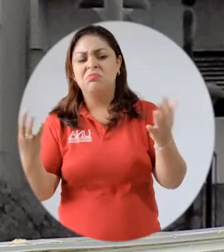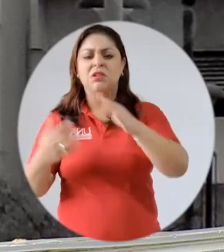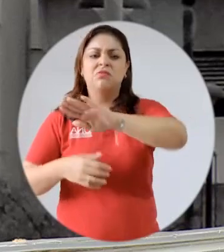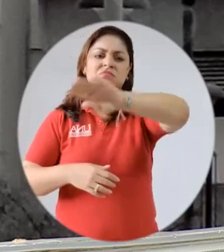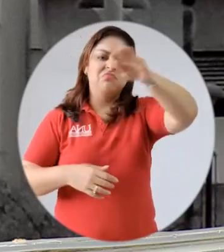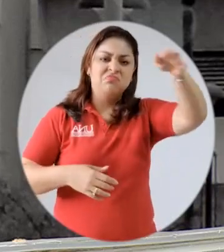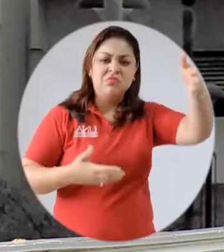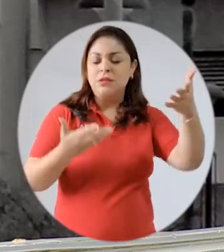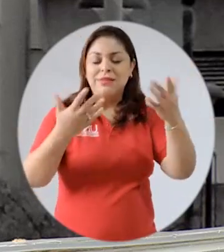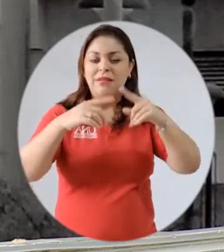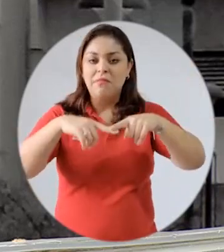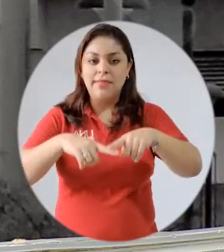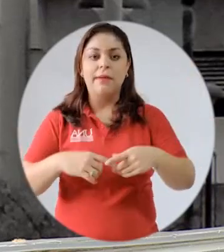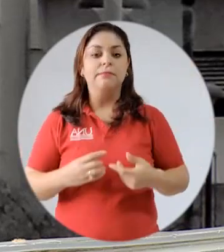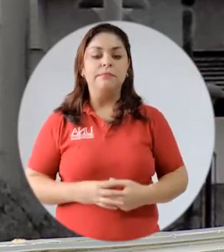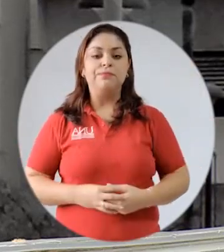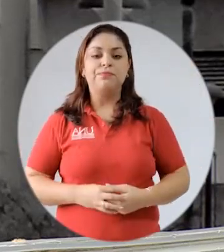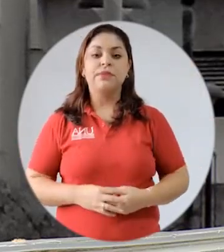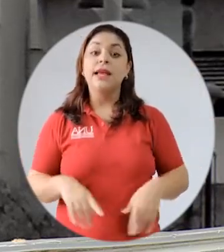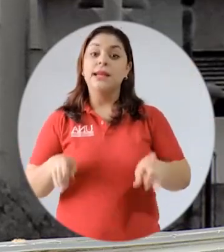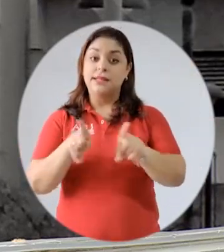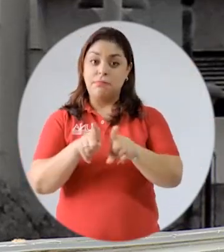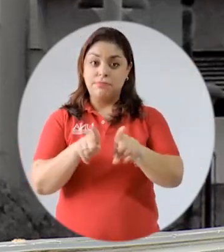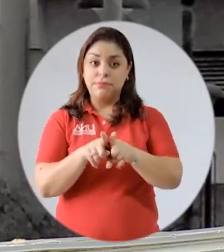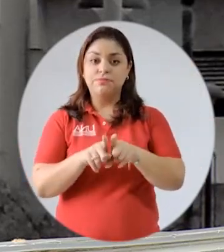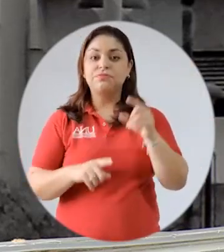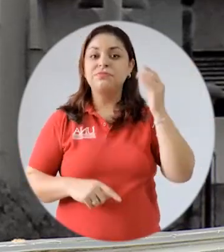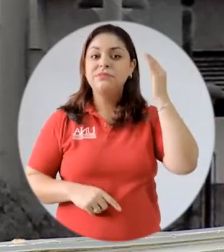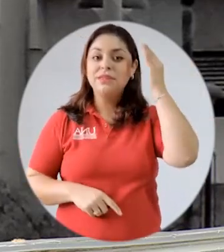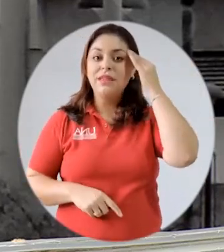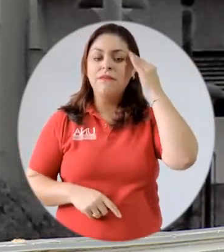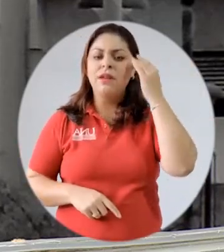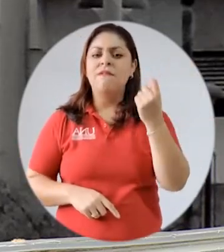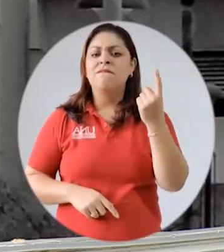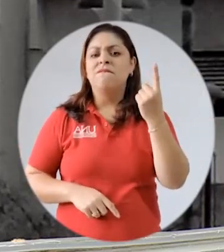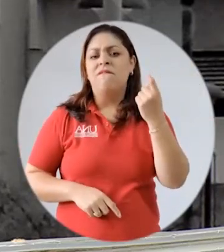bloque. Vamos a una pausa, quédese con una mirada, ya volvemos.